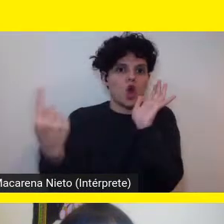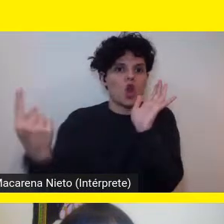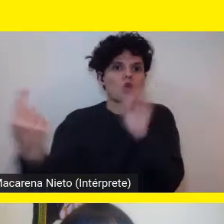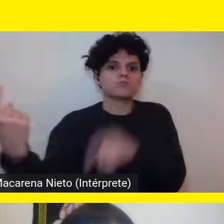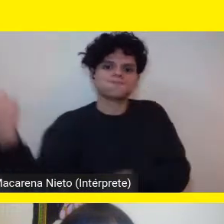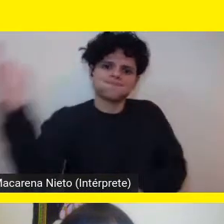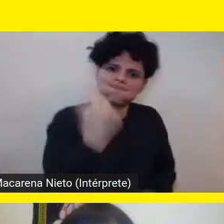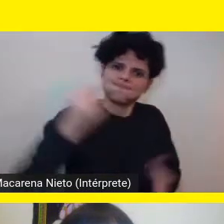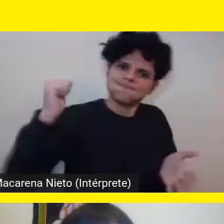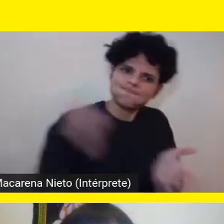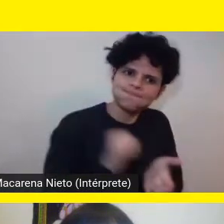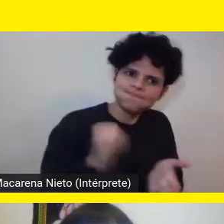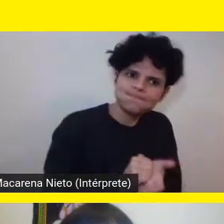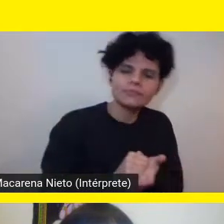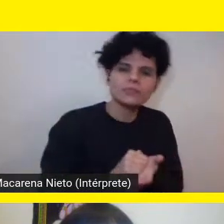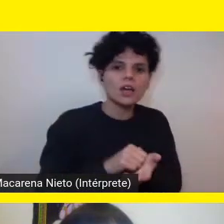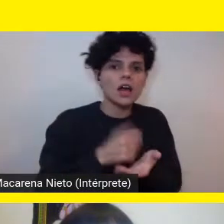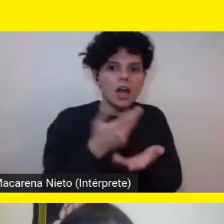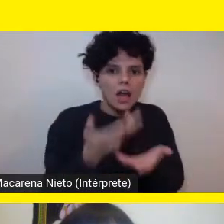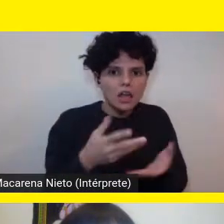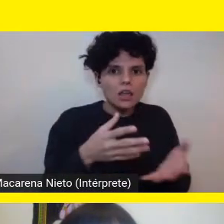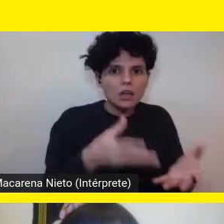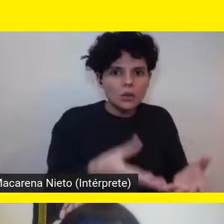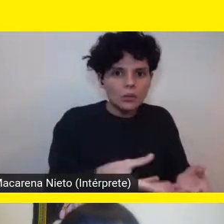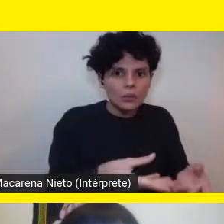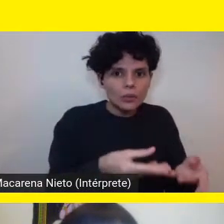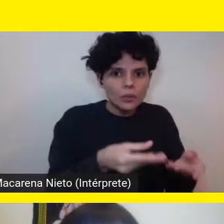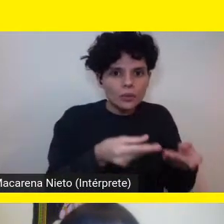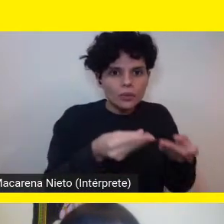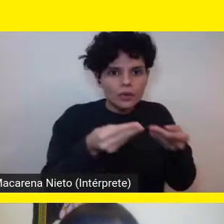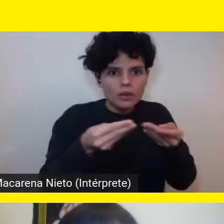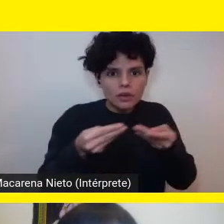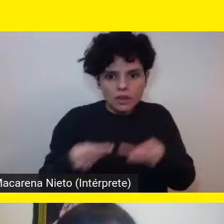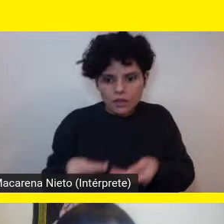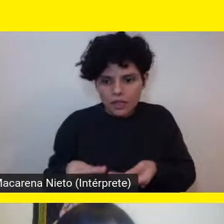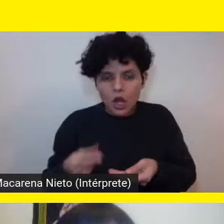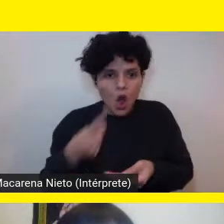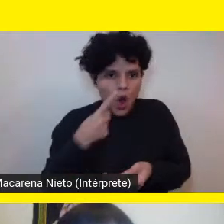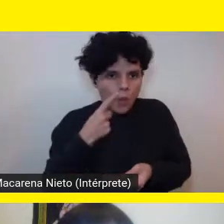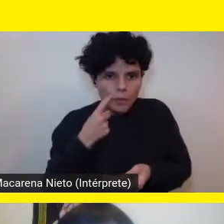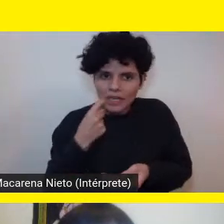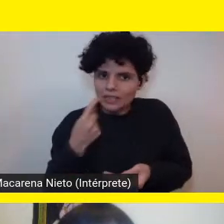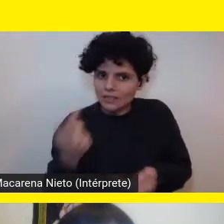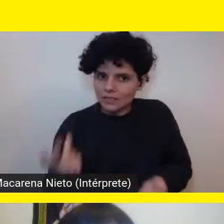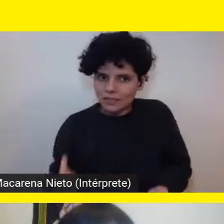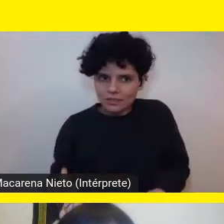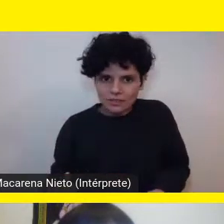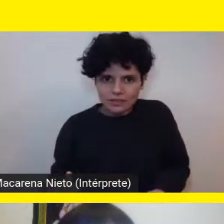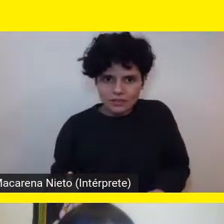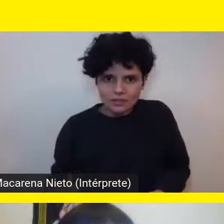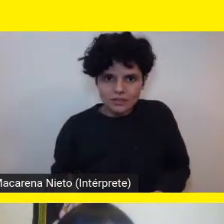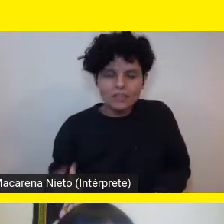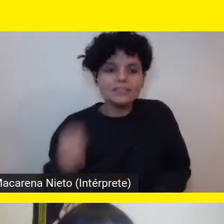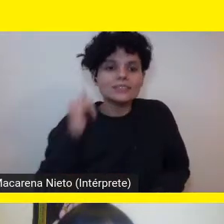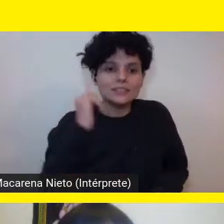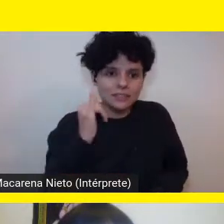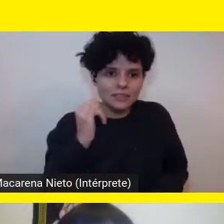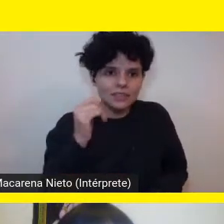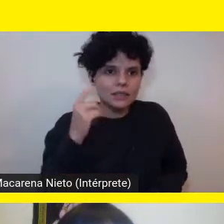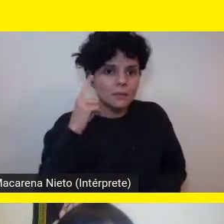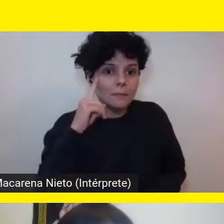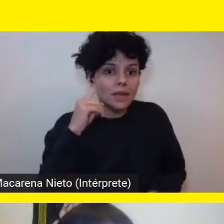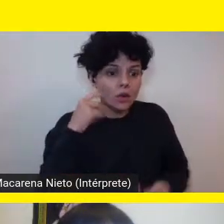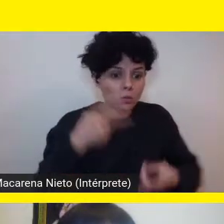empieza a ser recogido, y hay que decirlo, son hombres, pero son hombres que fueron sensibles a esta